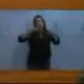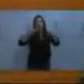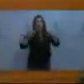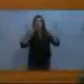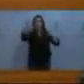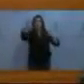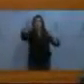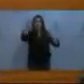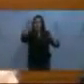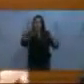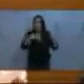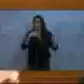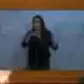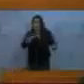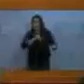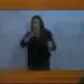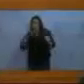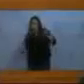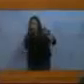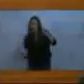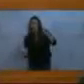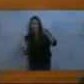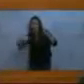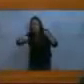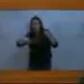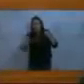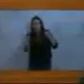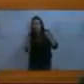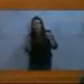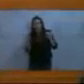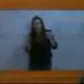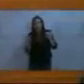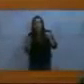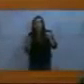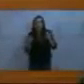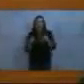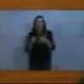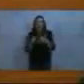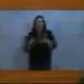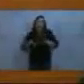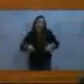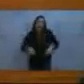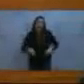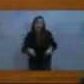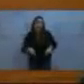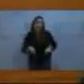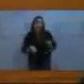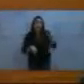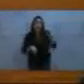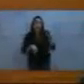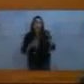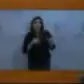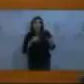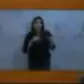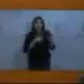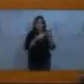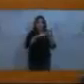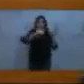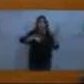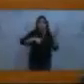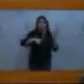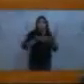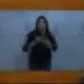o menos méritos que ellos, mientras que ellos tienen que acudir a las migajas que caen de la mesa de los mayores. Decía usted de